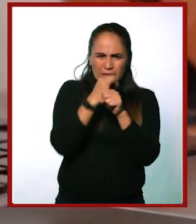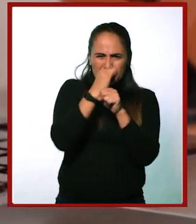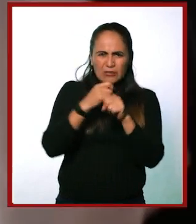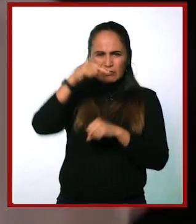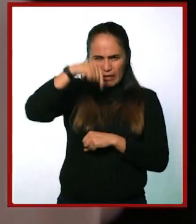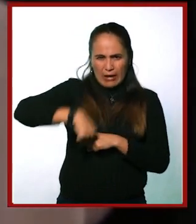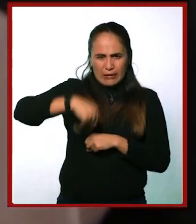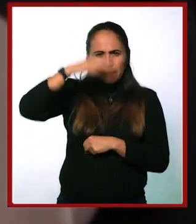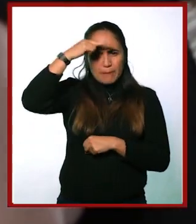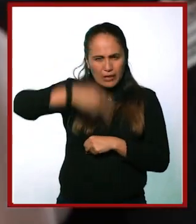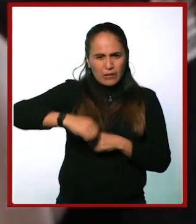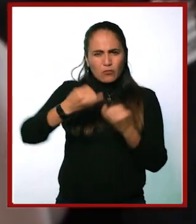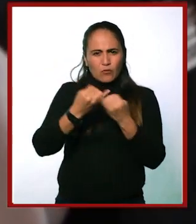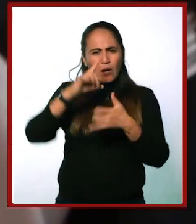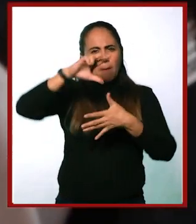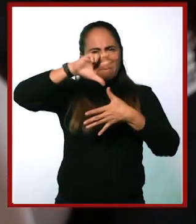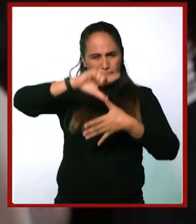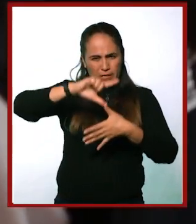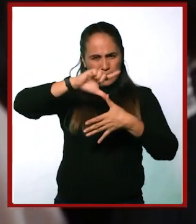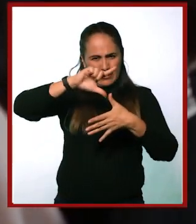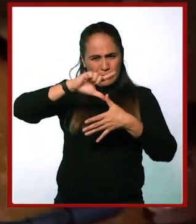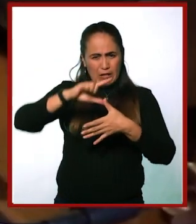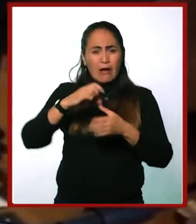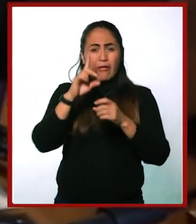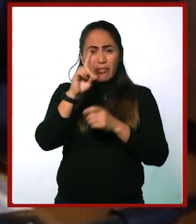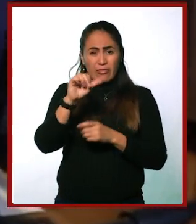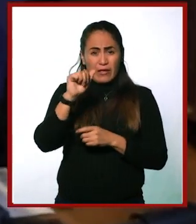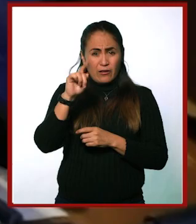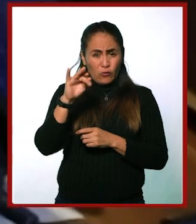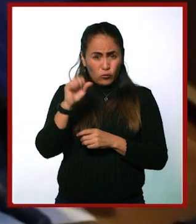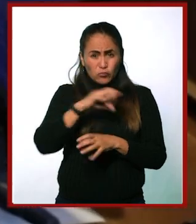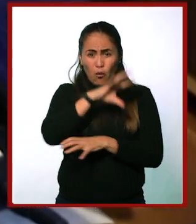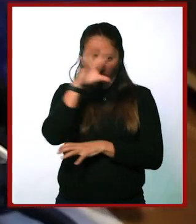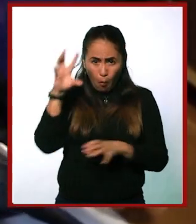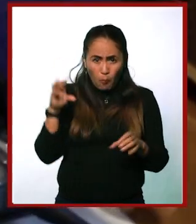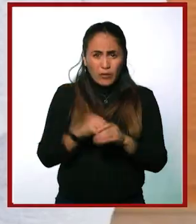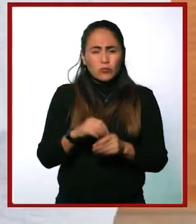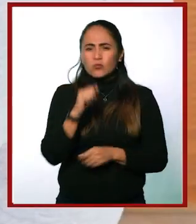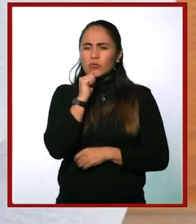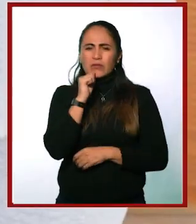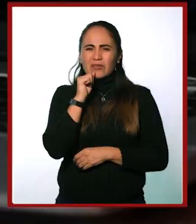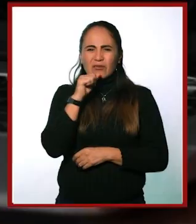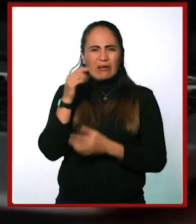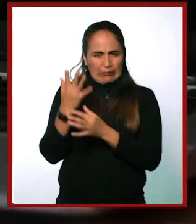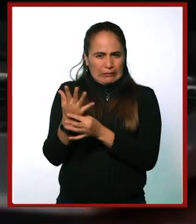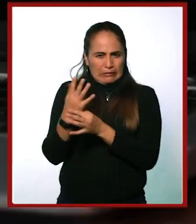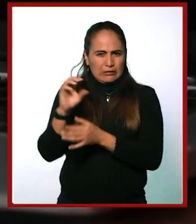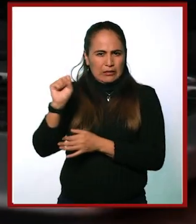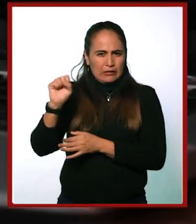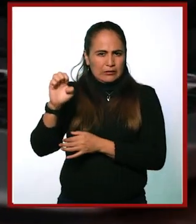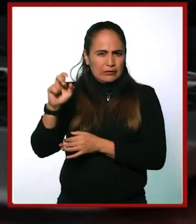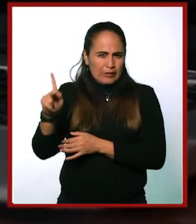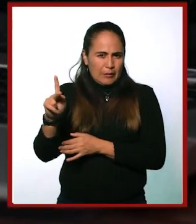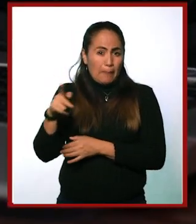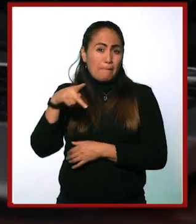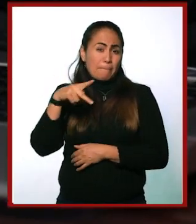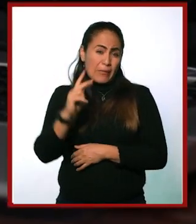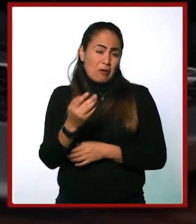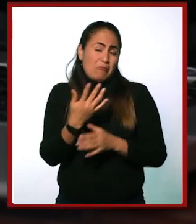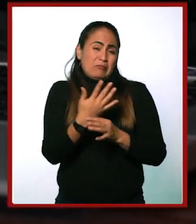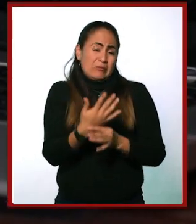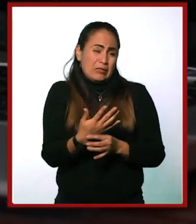en México y en América Latina, todavía no tenemos los datos definitivos de la SEP, pero se espera